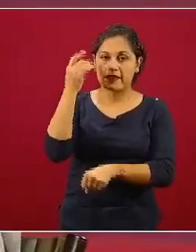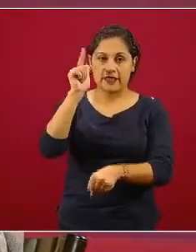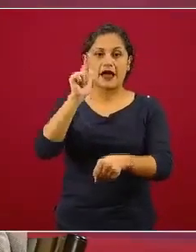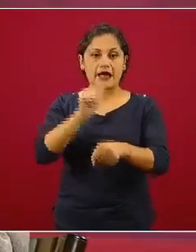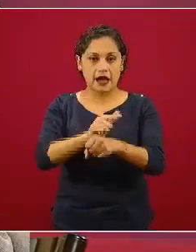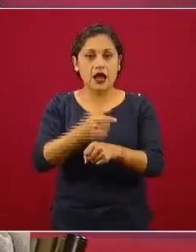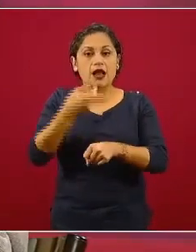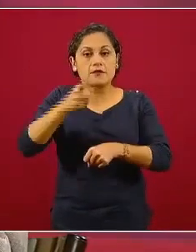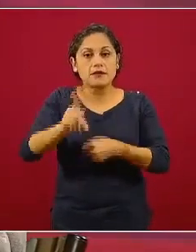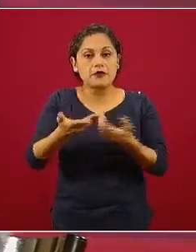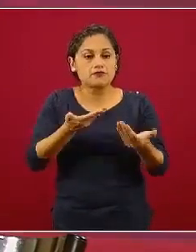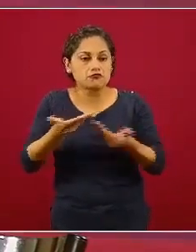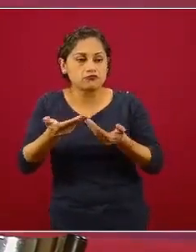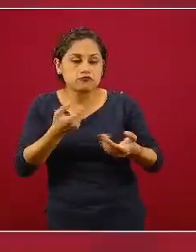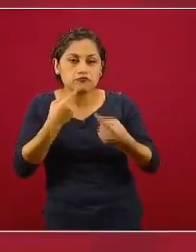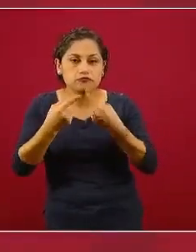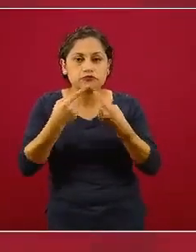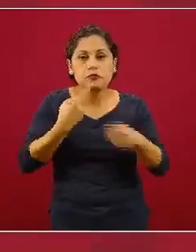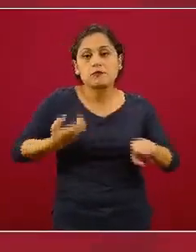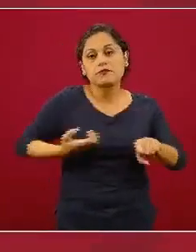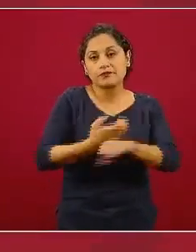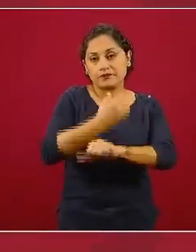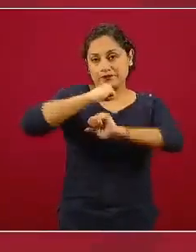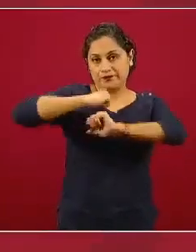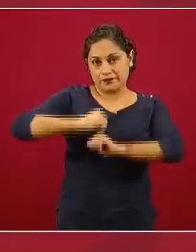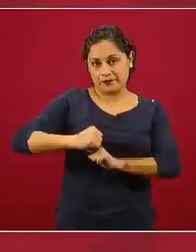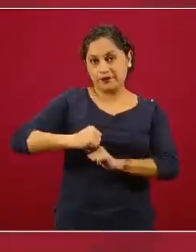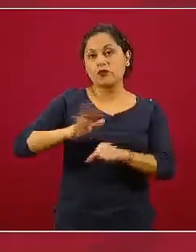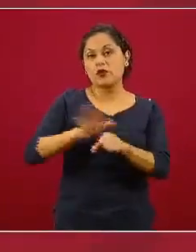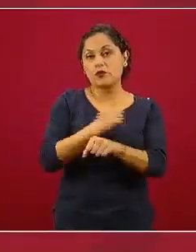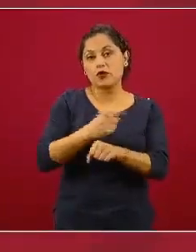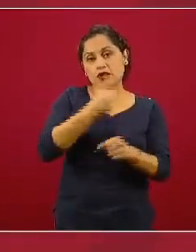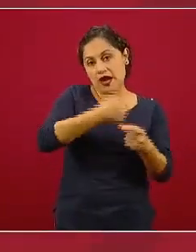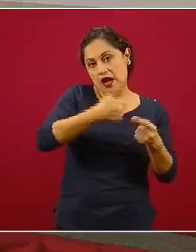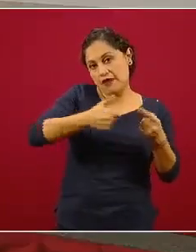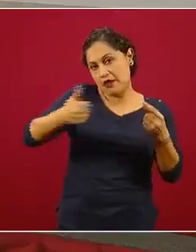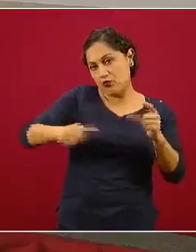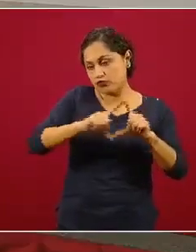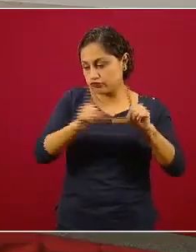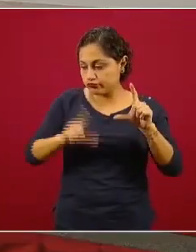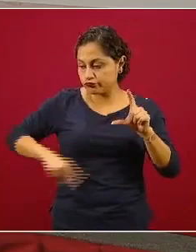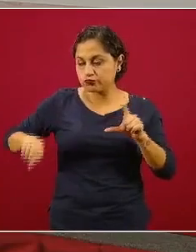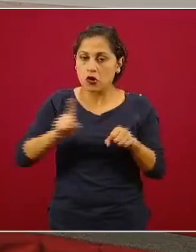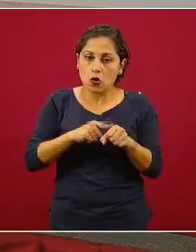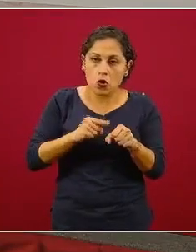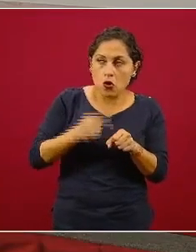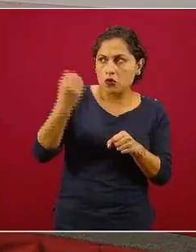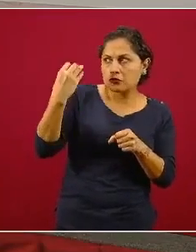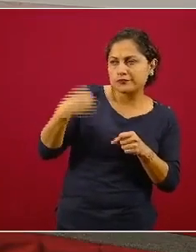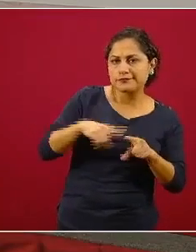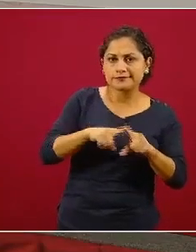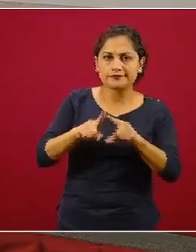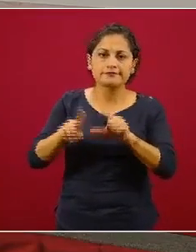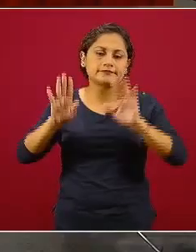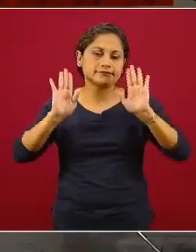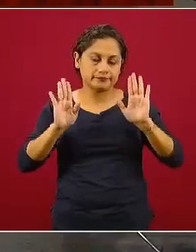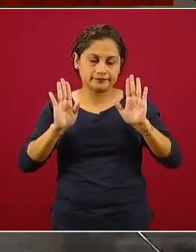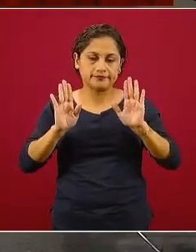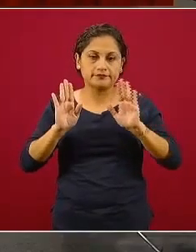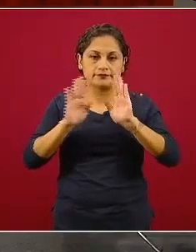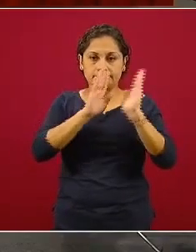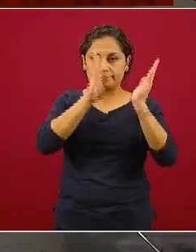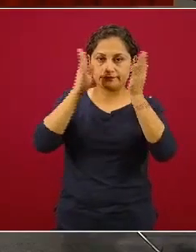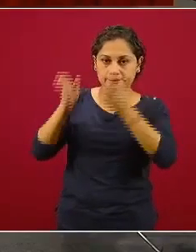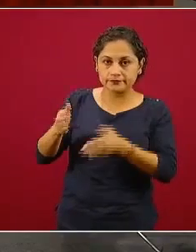dialogado con las autoridades estatales para aplicarlo cada quien el color que le toca, etcétera, etcétera, etcétera. Regresando al presidente,